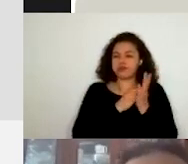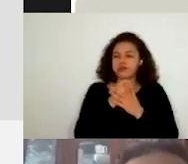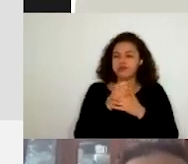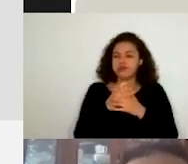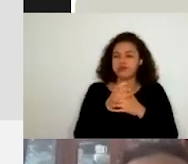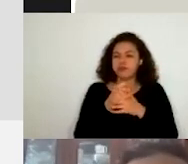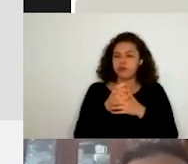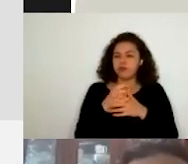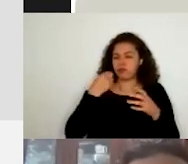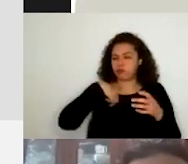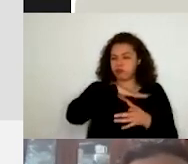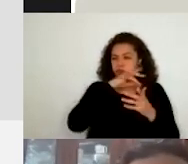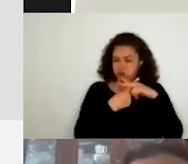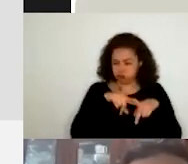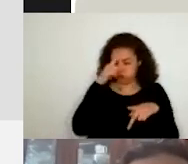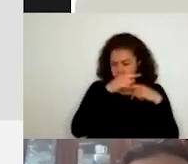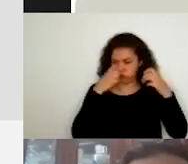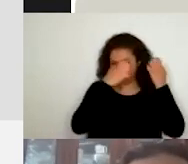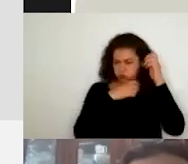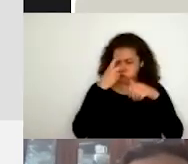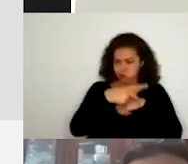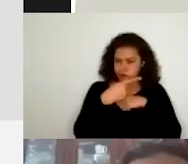Vamos a iniciar con la evaluación de riesgos.